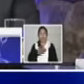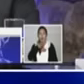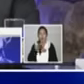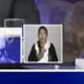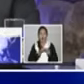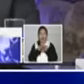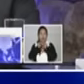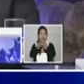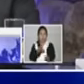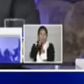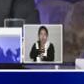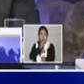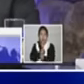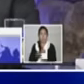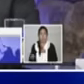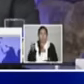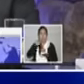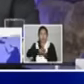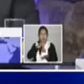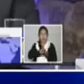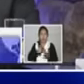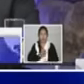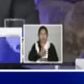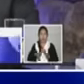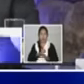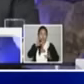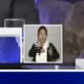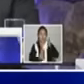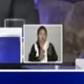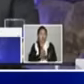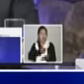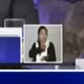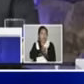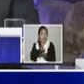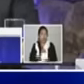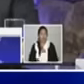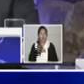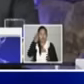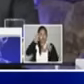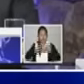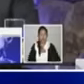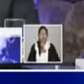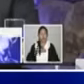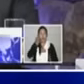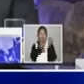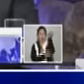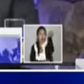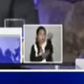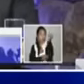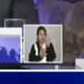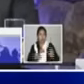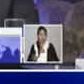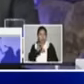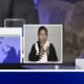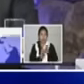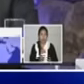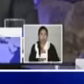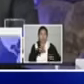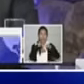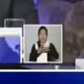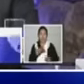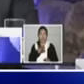representante de Peruanos por el Cambio, el señor Torne, quien se había comprometido a estar con nosotros. Pero nosotros vamos a hacer un